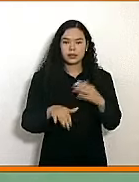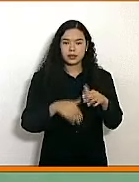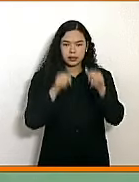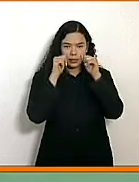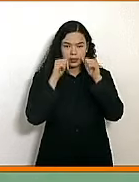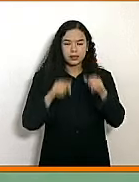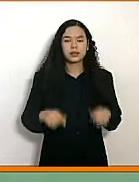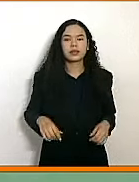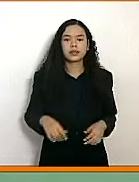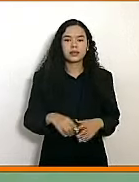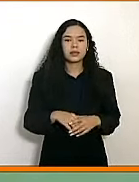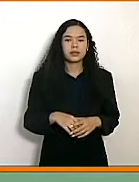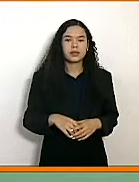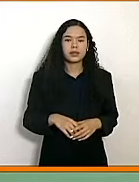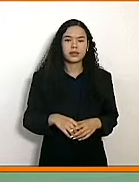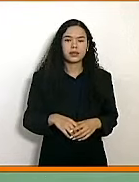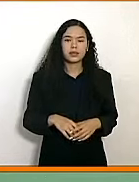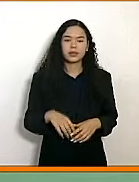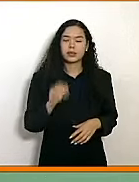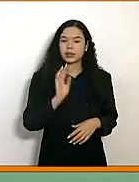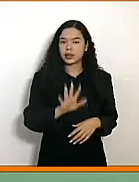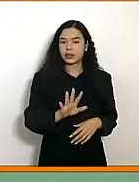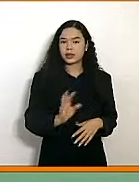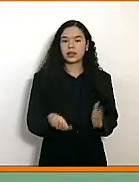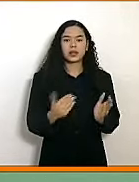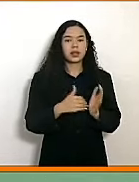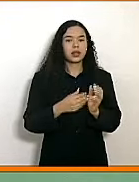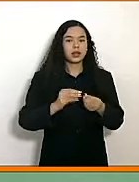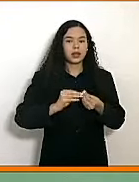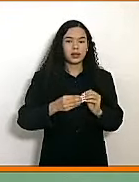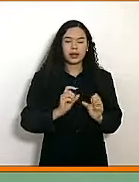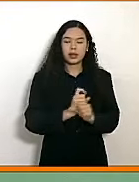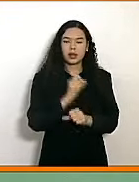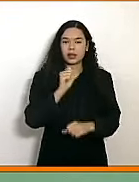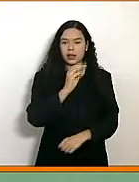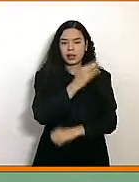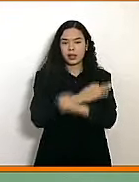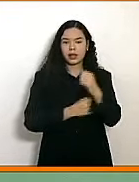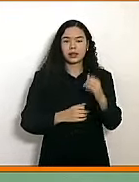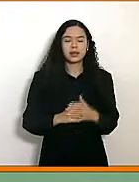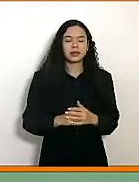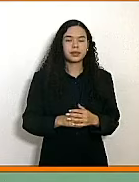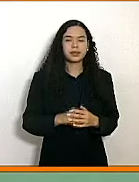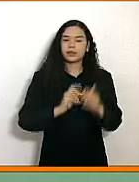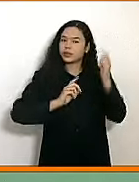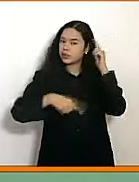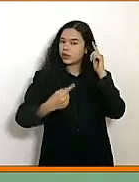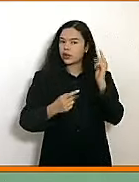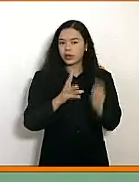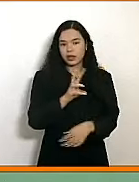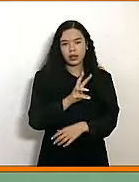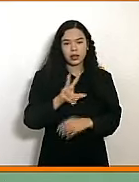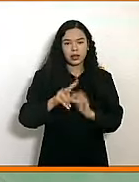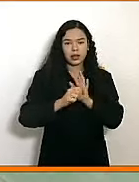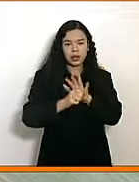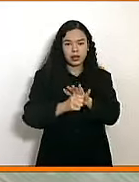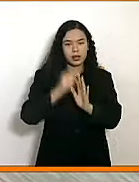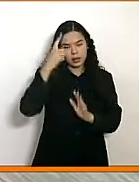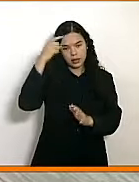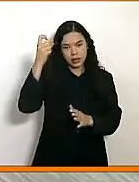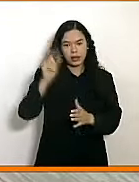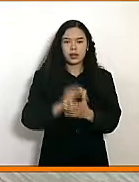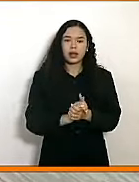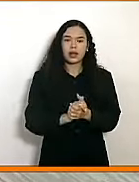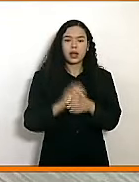Atentos. Porque este es el 5. Los números ganadores para esta tarde son en Diaria 63 con su símbolo